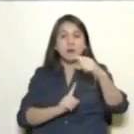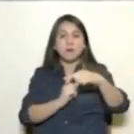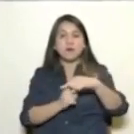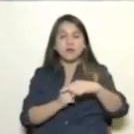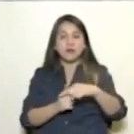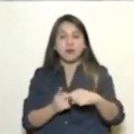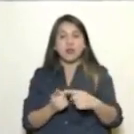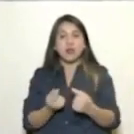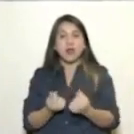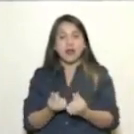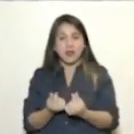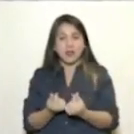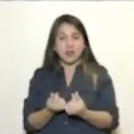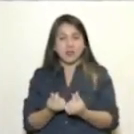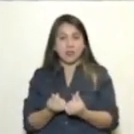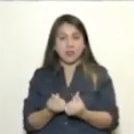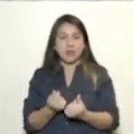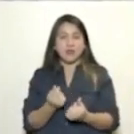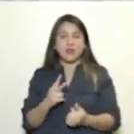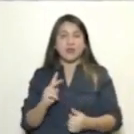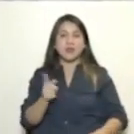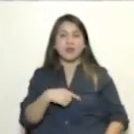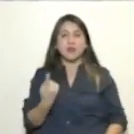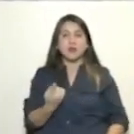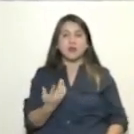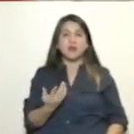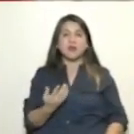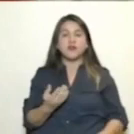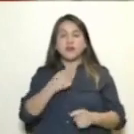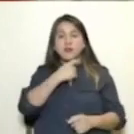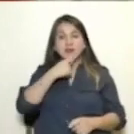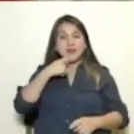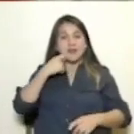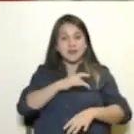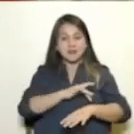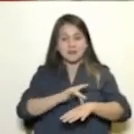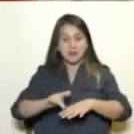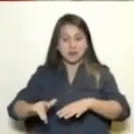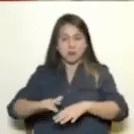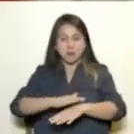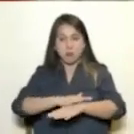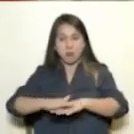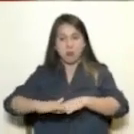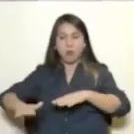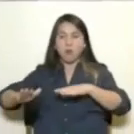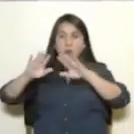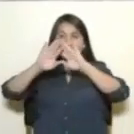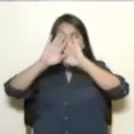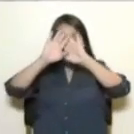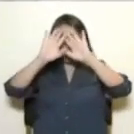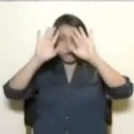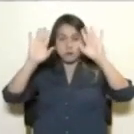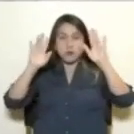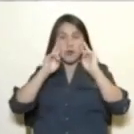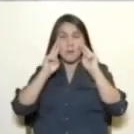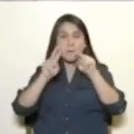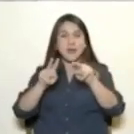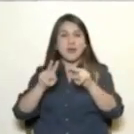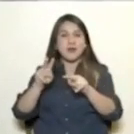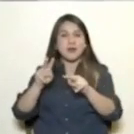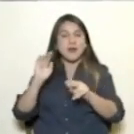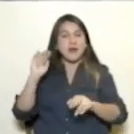la calidad, era la ventaja de nuestro desierto, cielos impolutos. Eso se llama mirar hacia